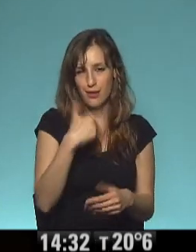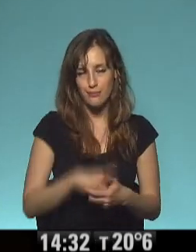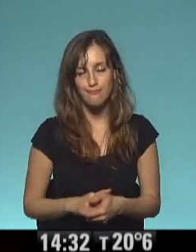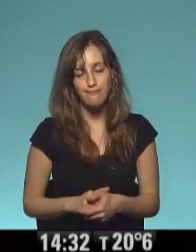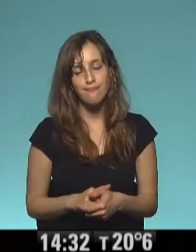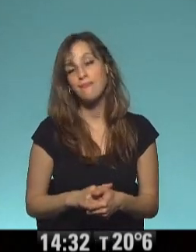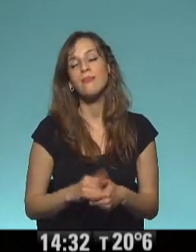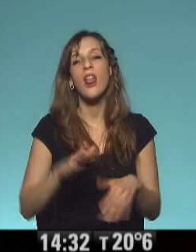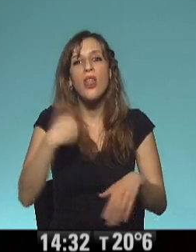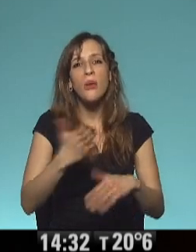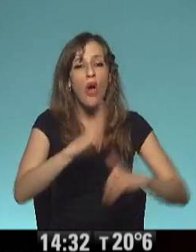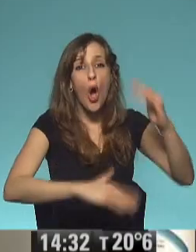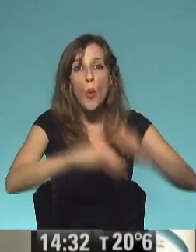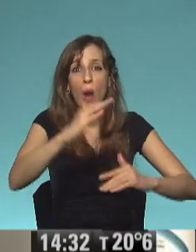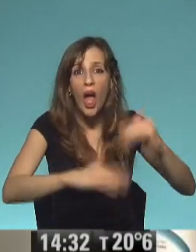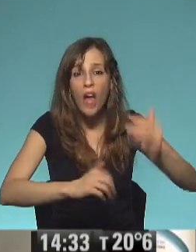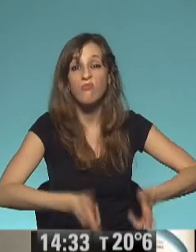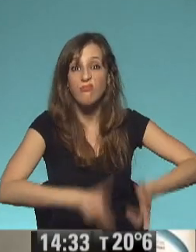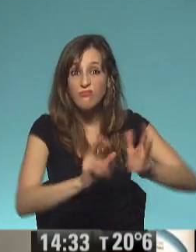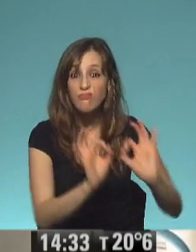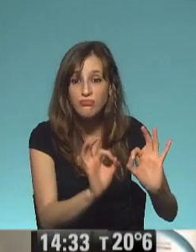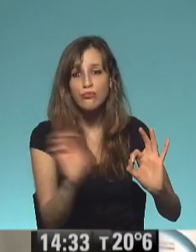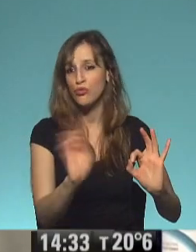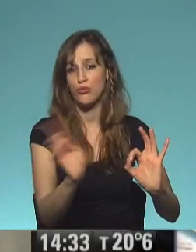gracias. Sí, estoy condenado.